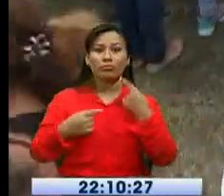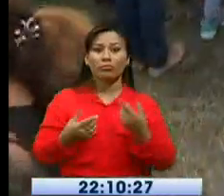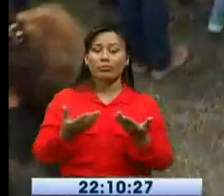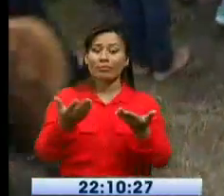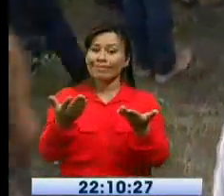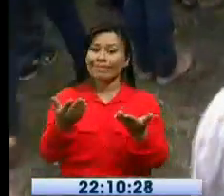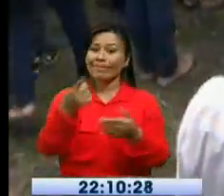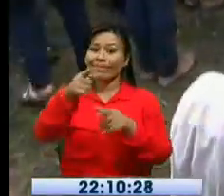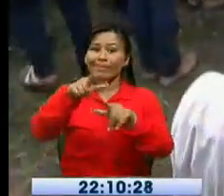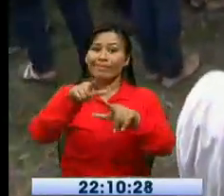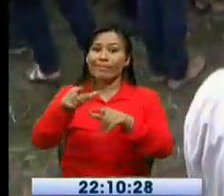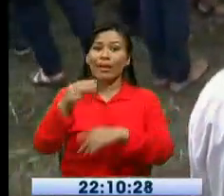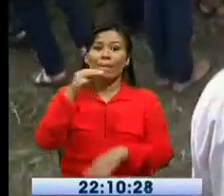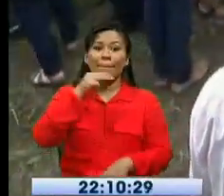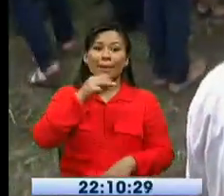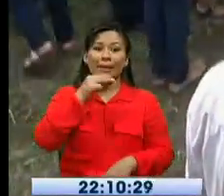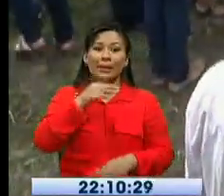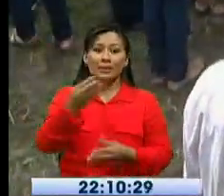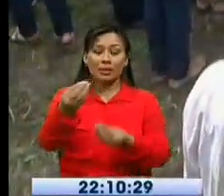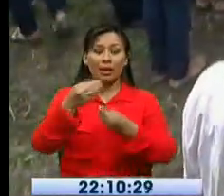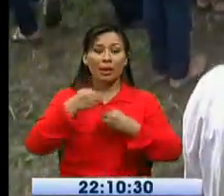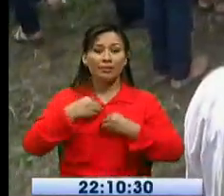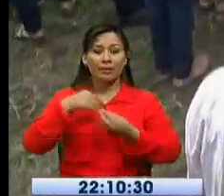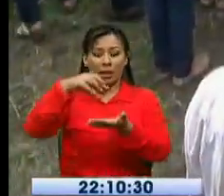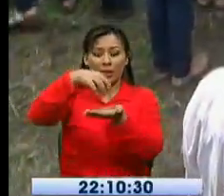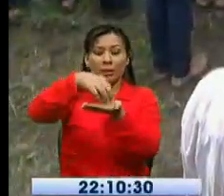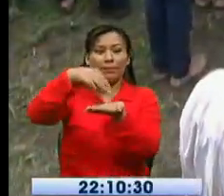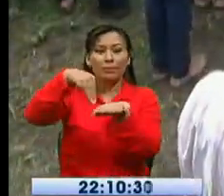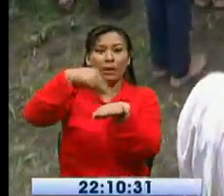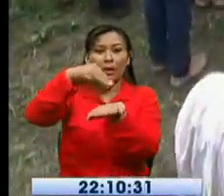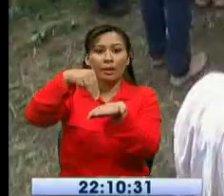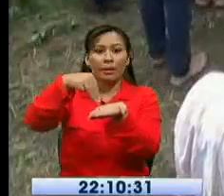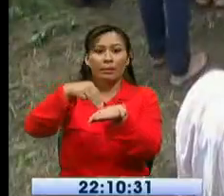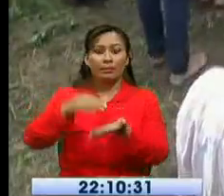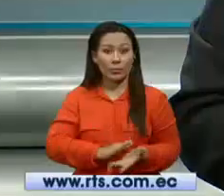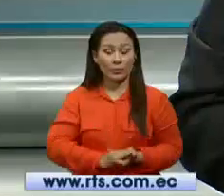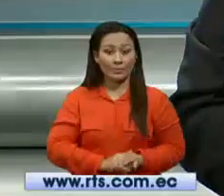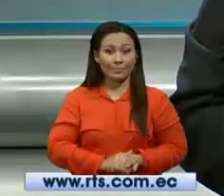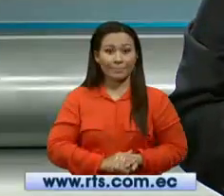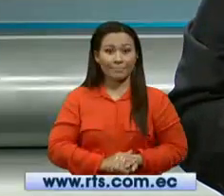Con cámaras, Eduardo García, desde Manta, provincia de Manabí, informó Wendy Delgado.